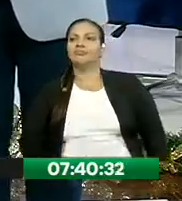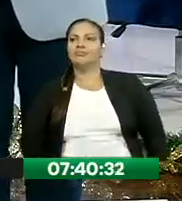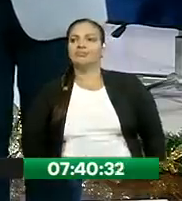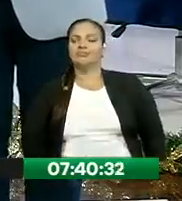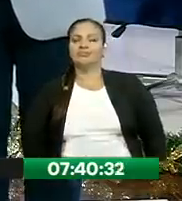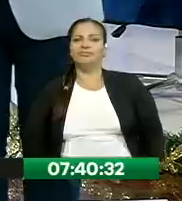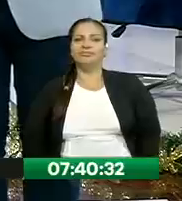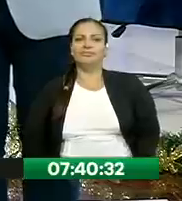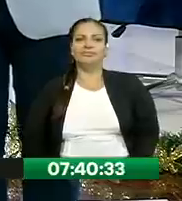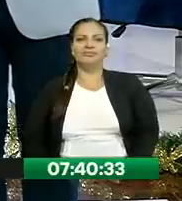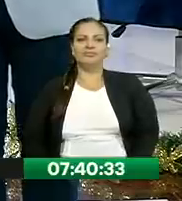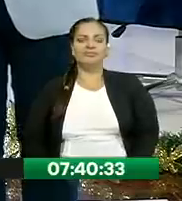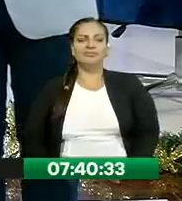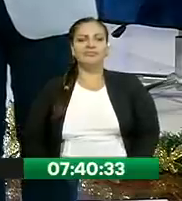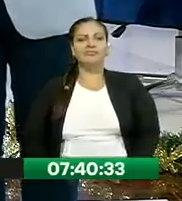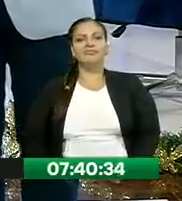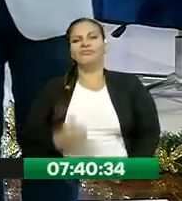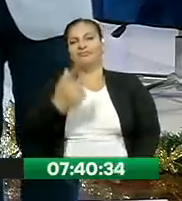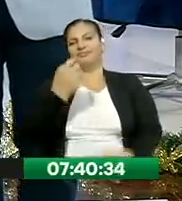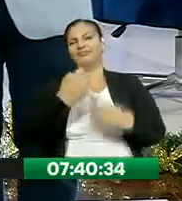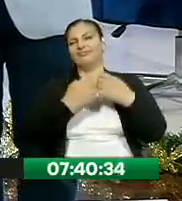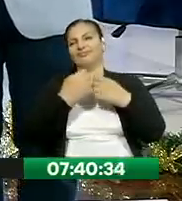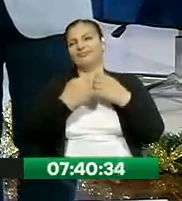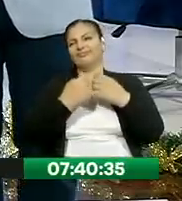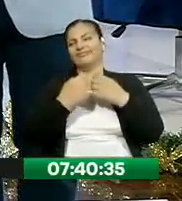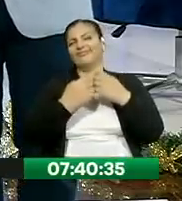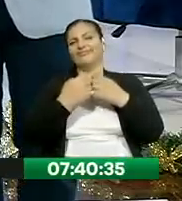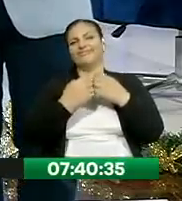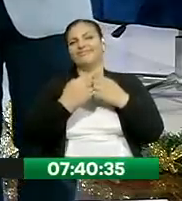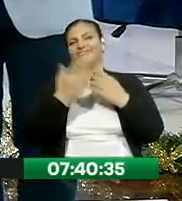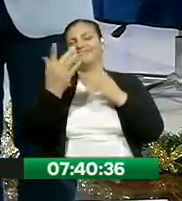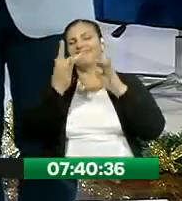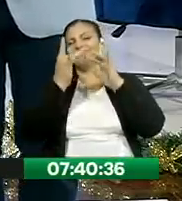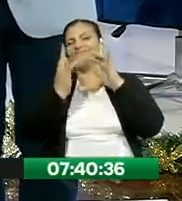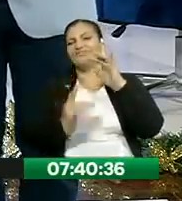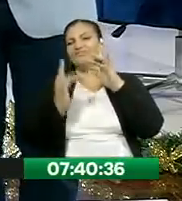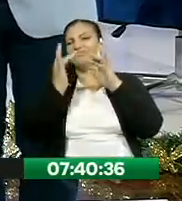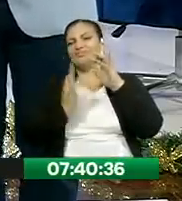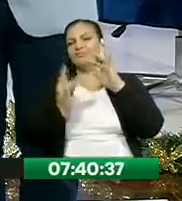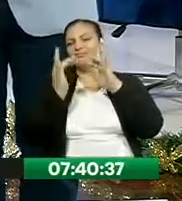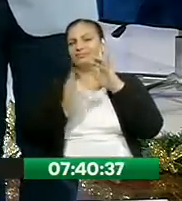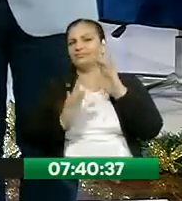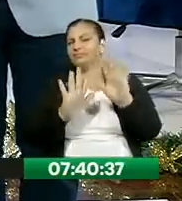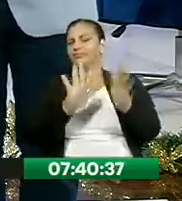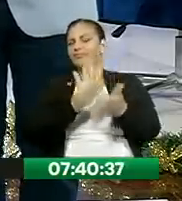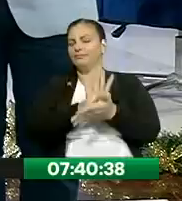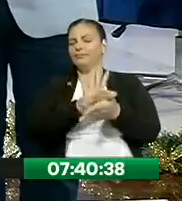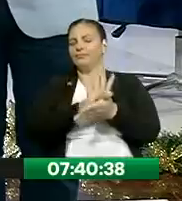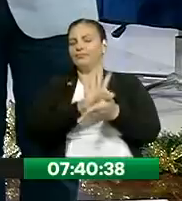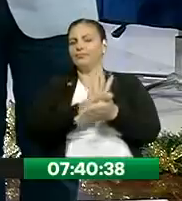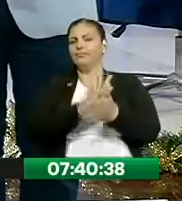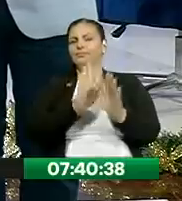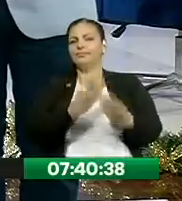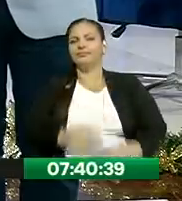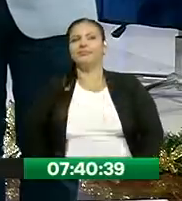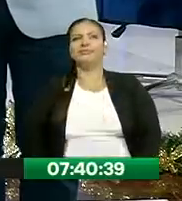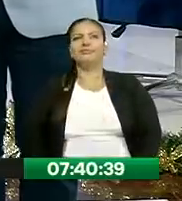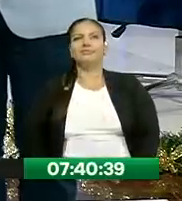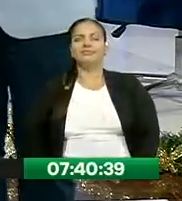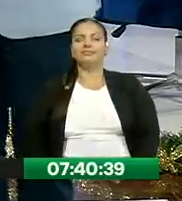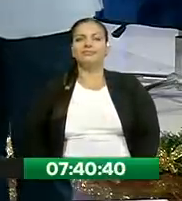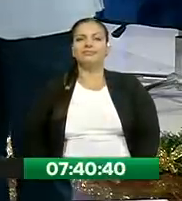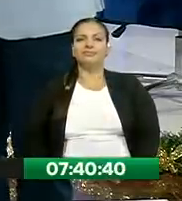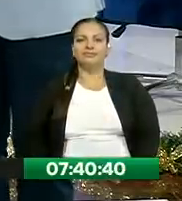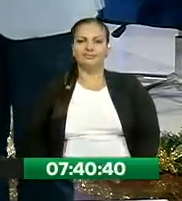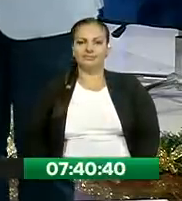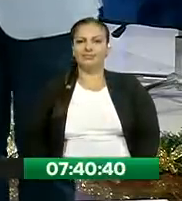Parece ser que tuvimos un pequeño inconveniente, pero más adelante vamos a retomar este contacto con José Morales, que entre paréntesis nos queda